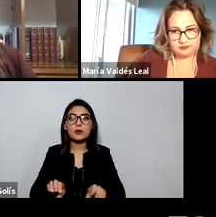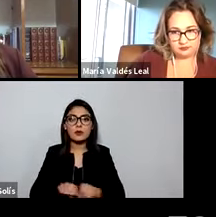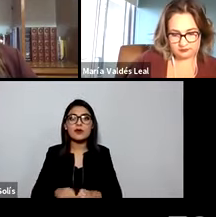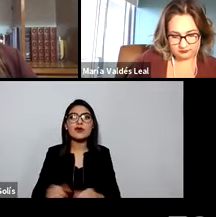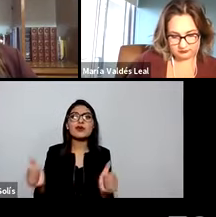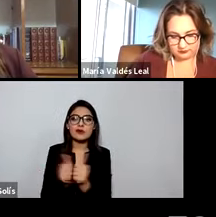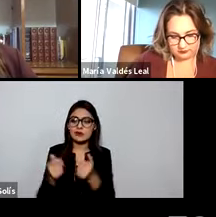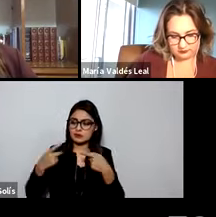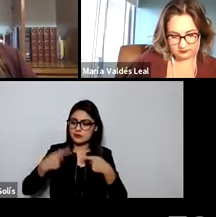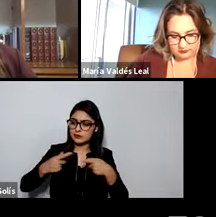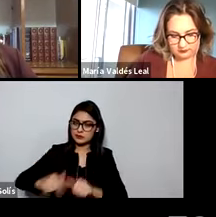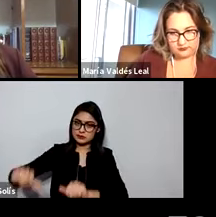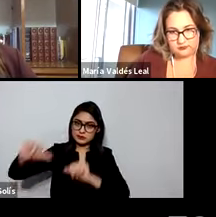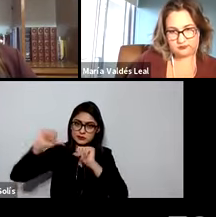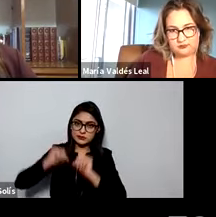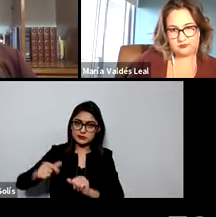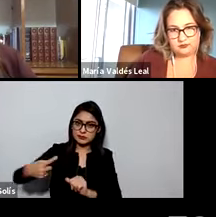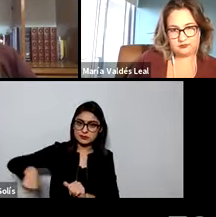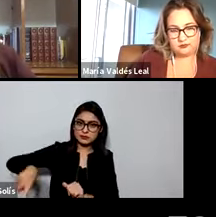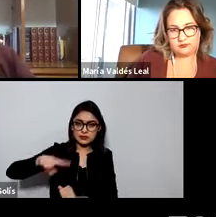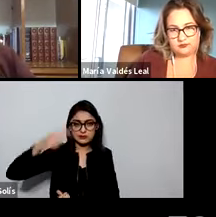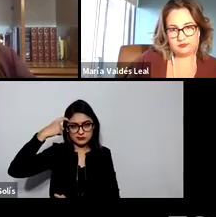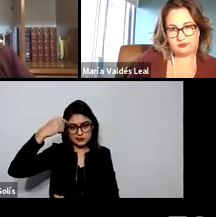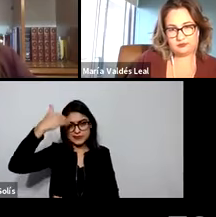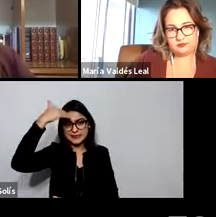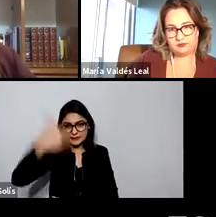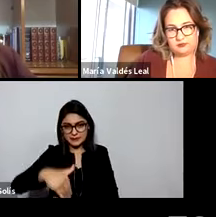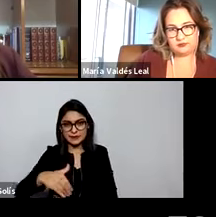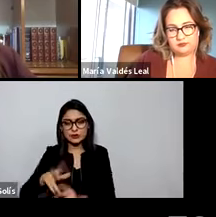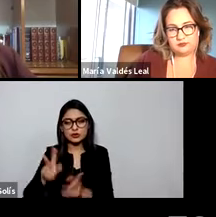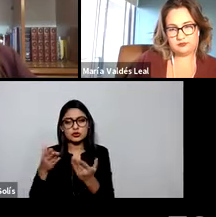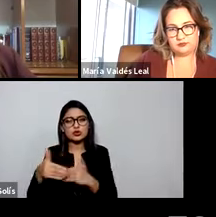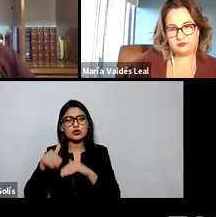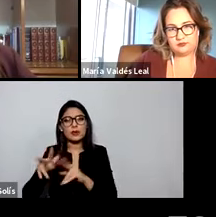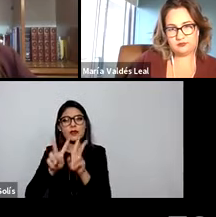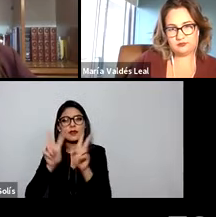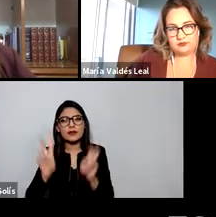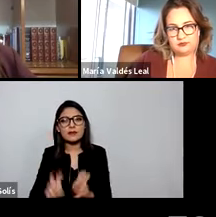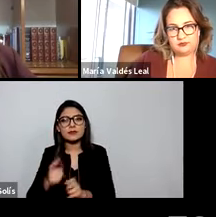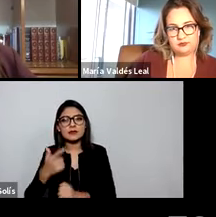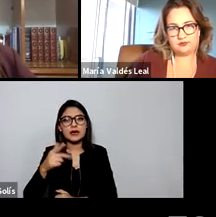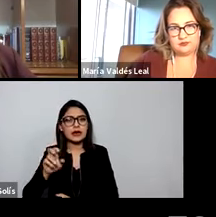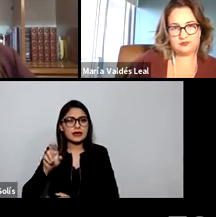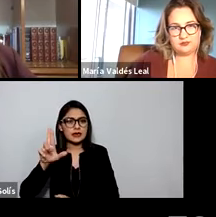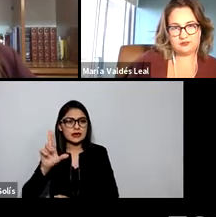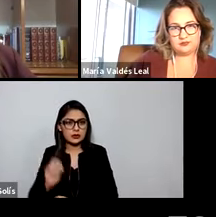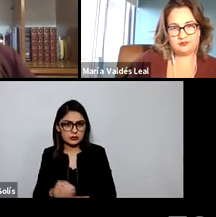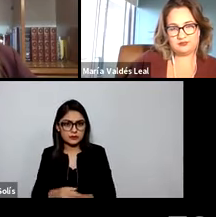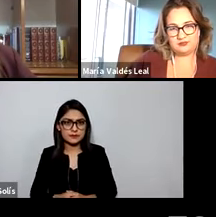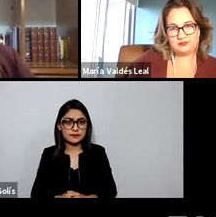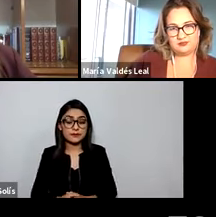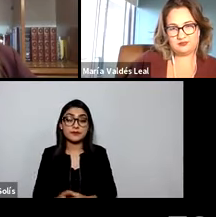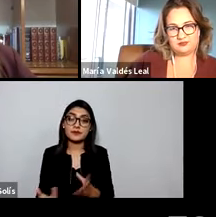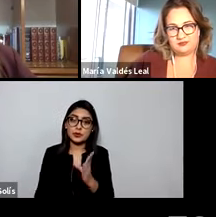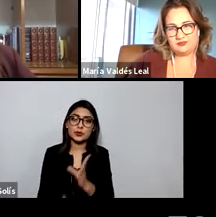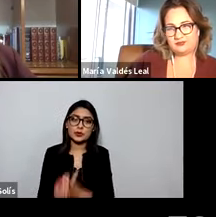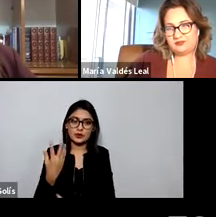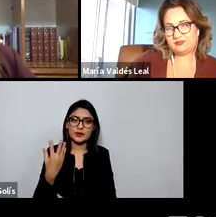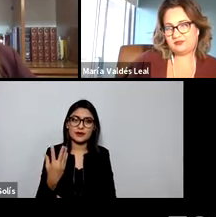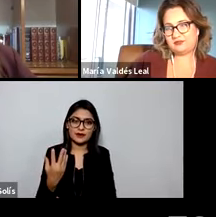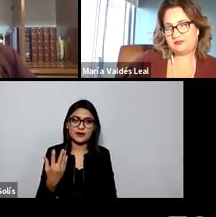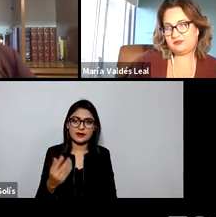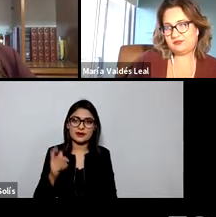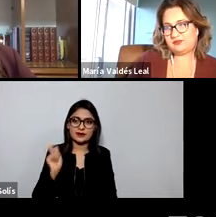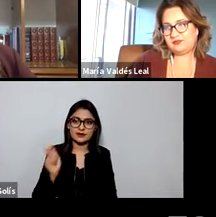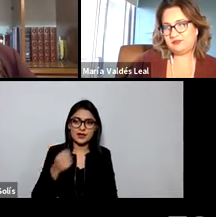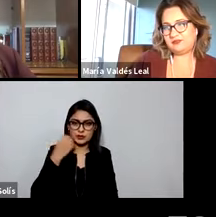totalmente capacitados en estos temas de género. Creo, y bueno, ya la nueva escuela judicial dará cuenta